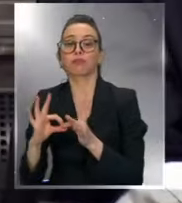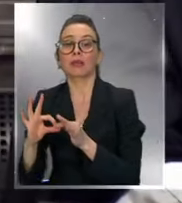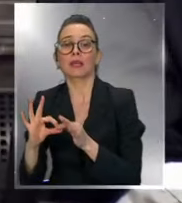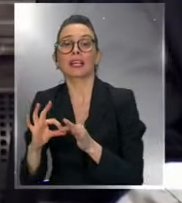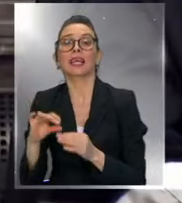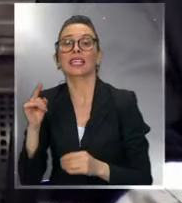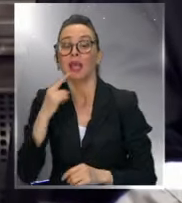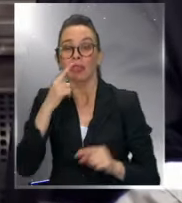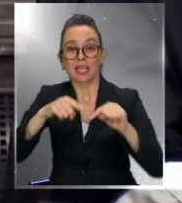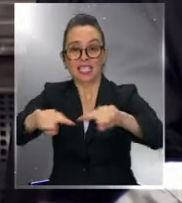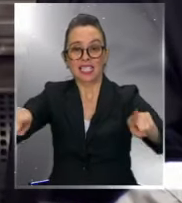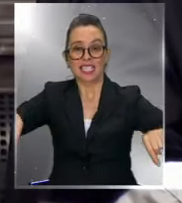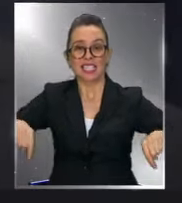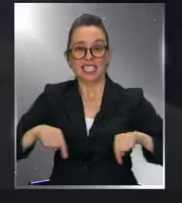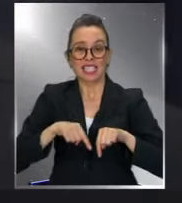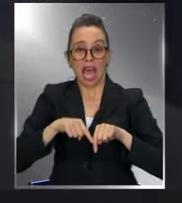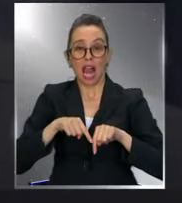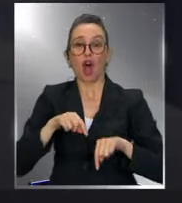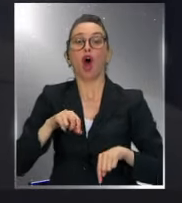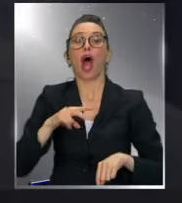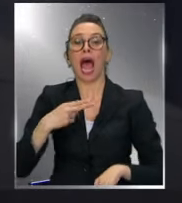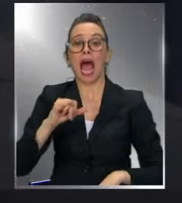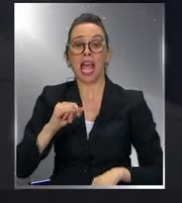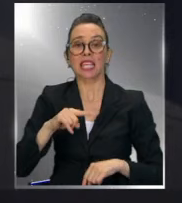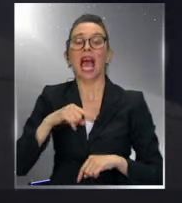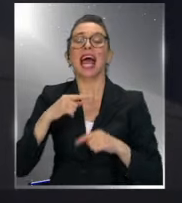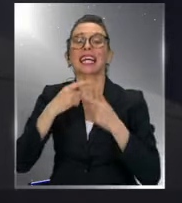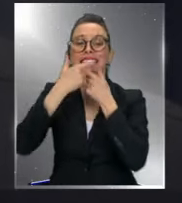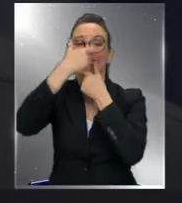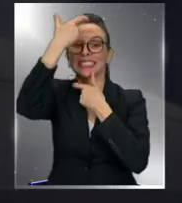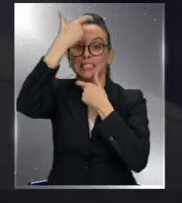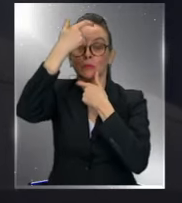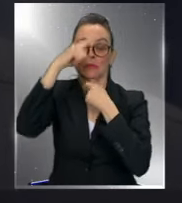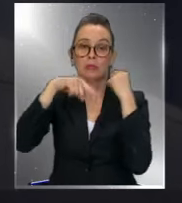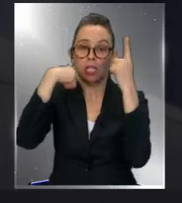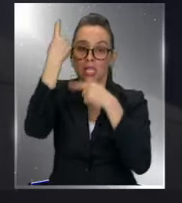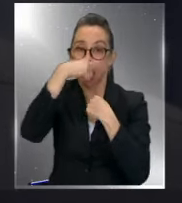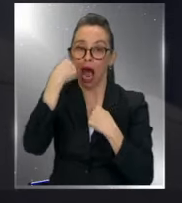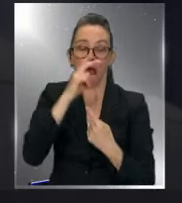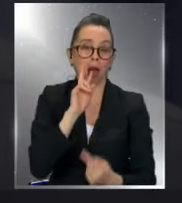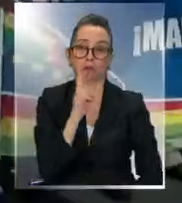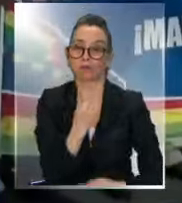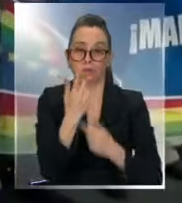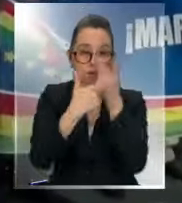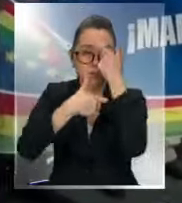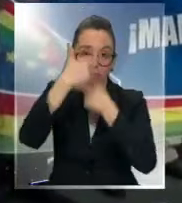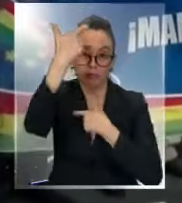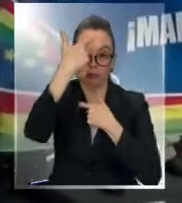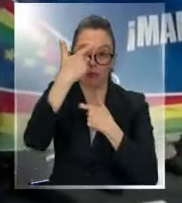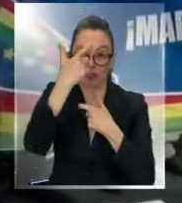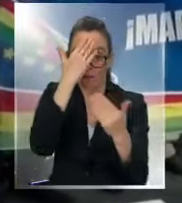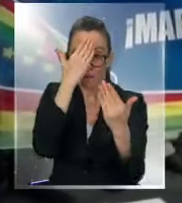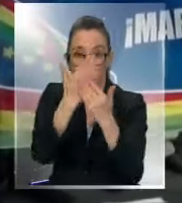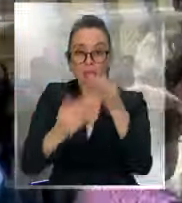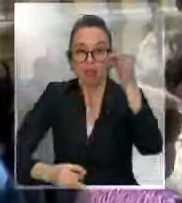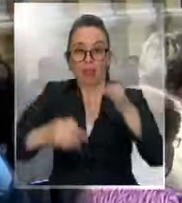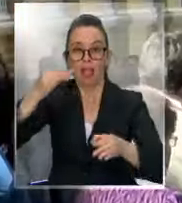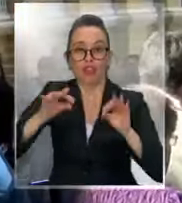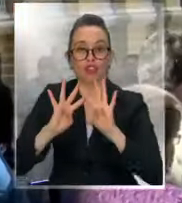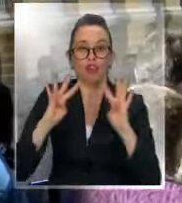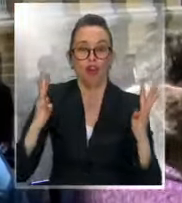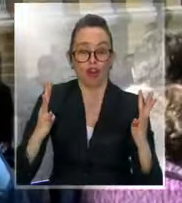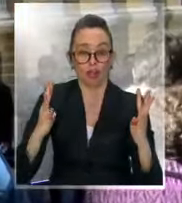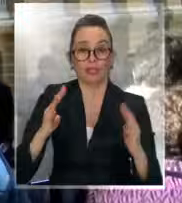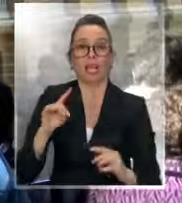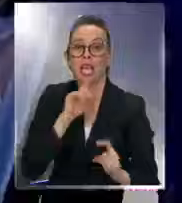En el Salón de La Haya su rostro se desfiguró ante la contundencia de la Corte Internacional de Justicia. Las críticas en Bolivia